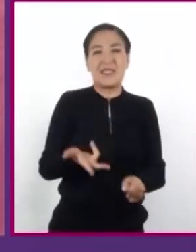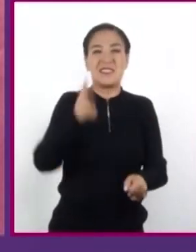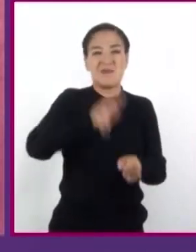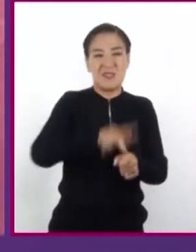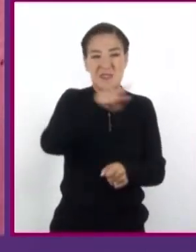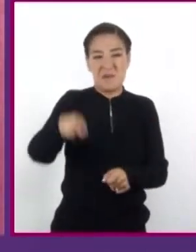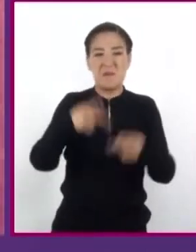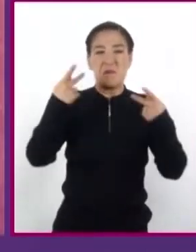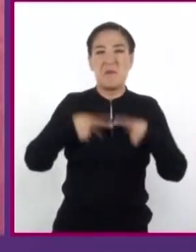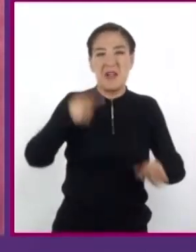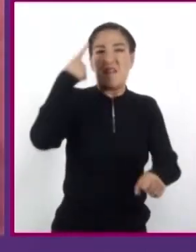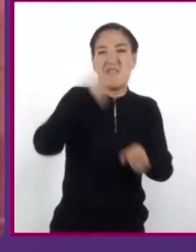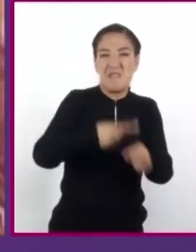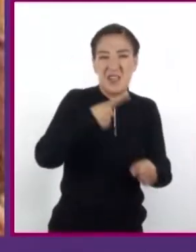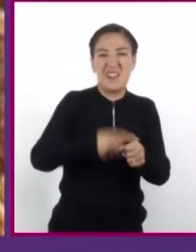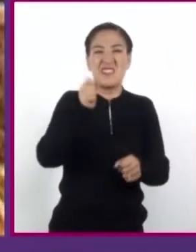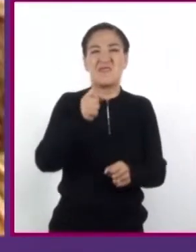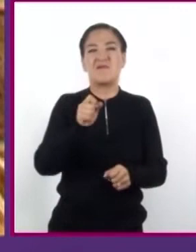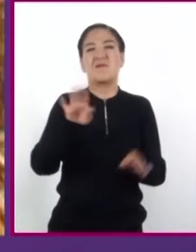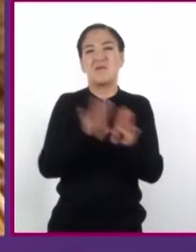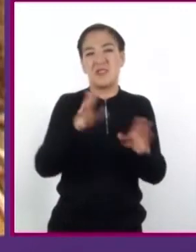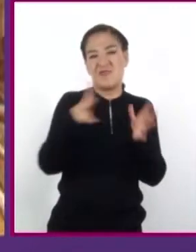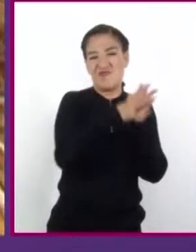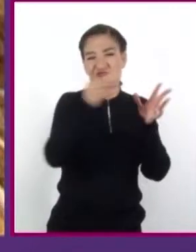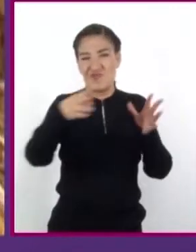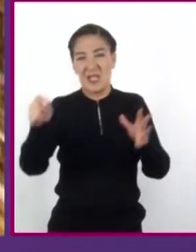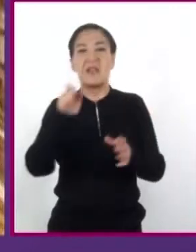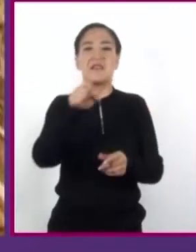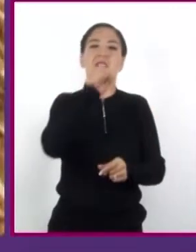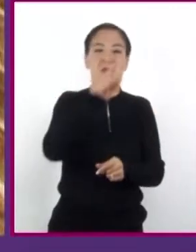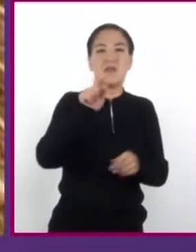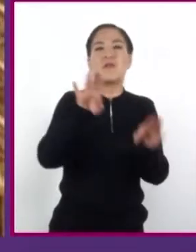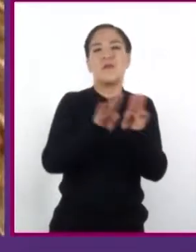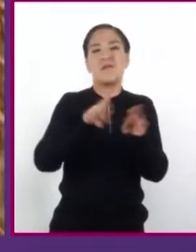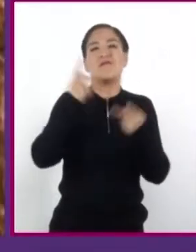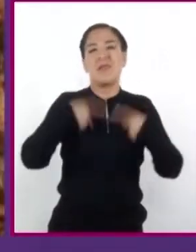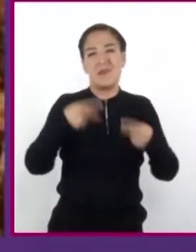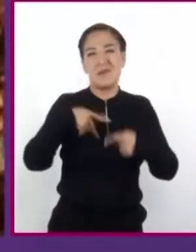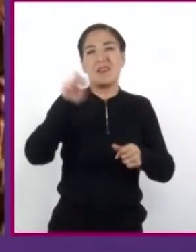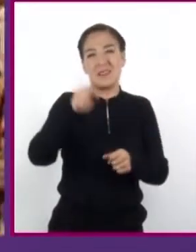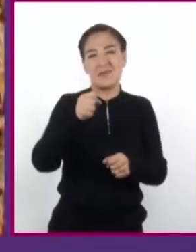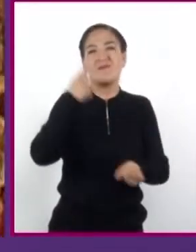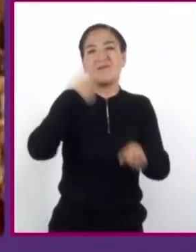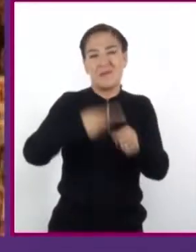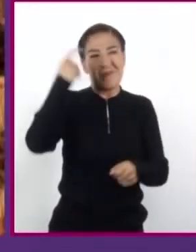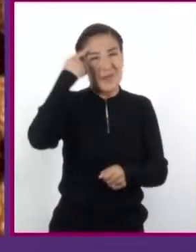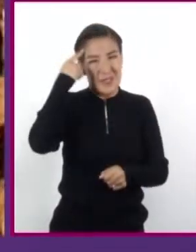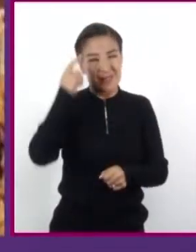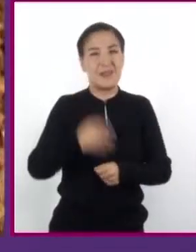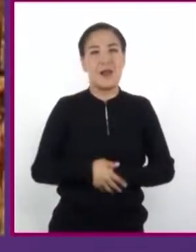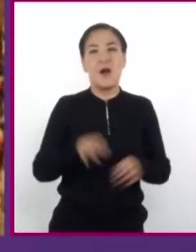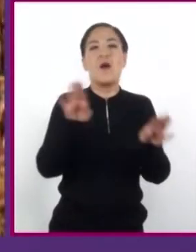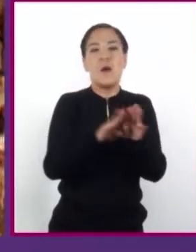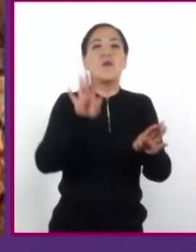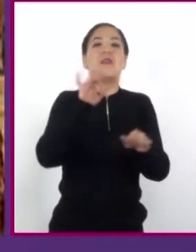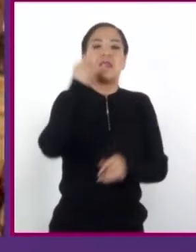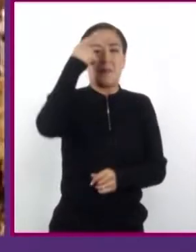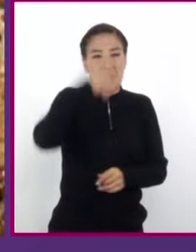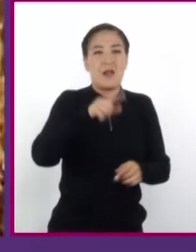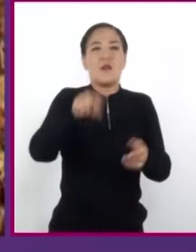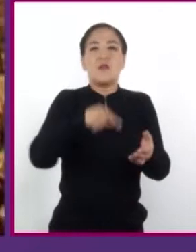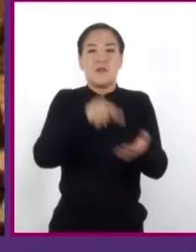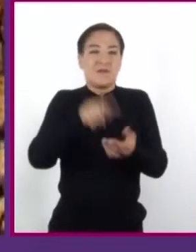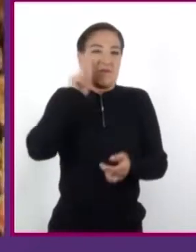leprosos, enfermos de la peste y los retrasados mentales, entre otros. Se fundaron recogimientos para mujeres solas,